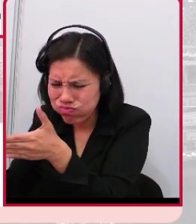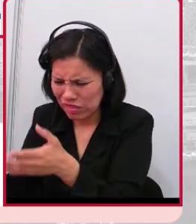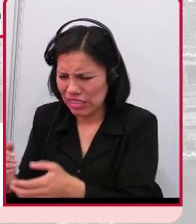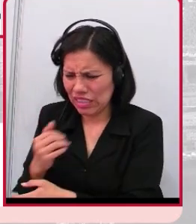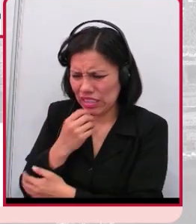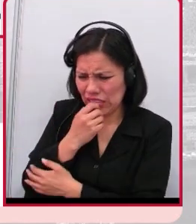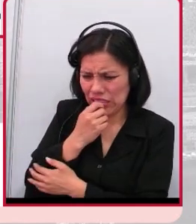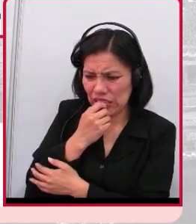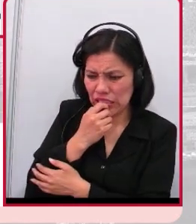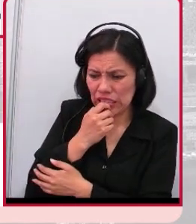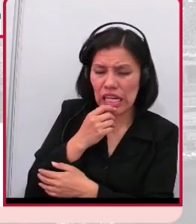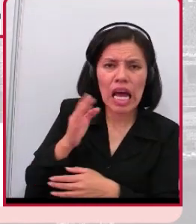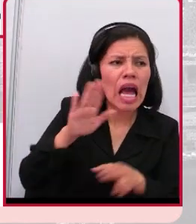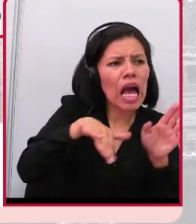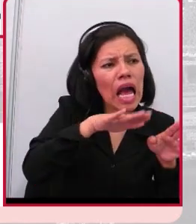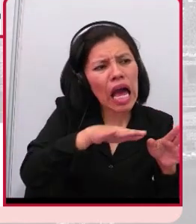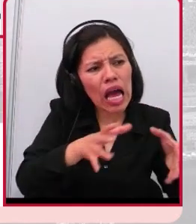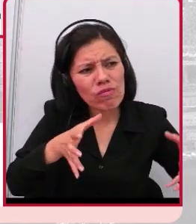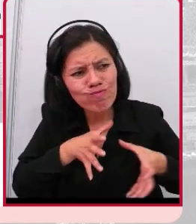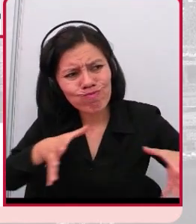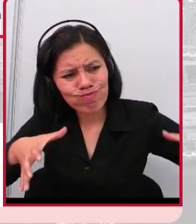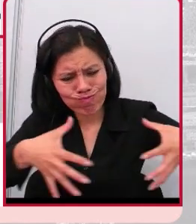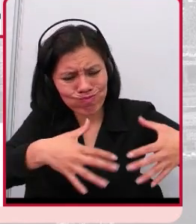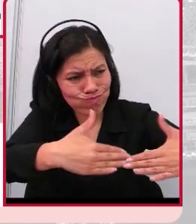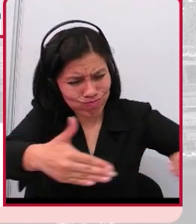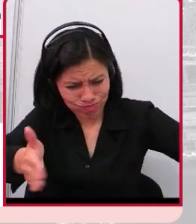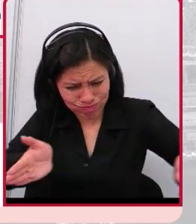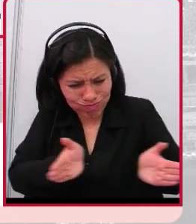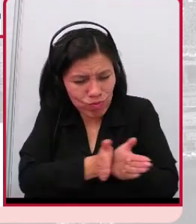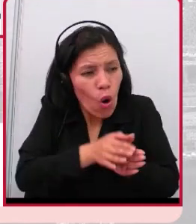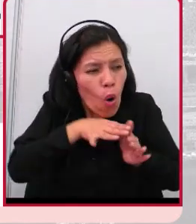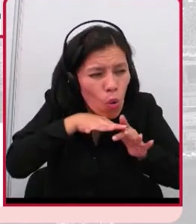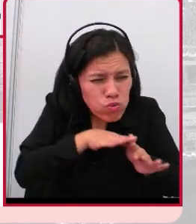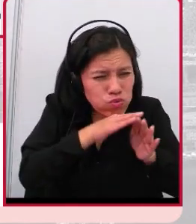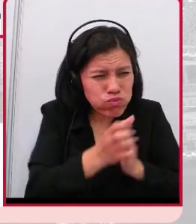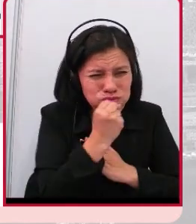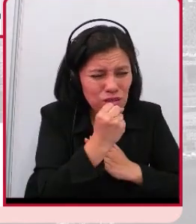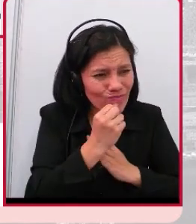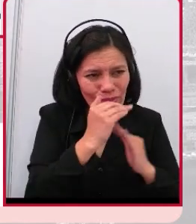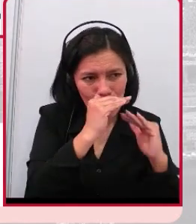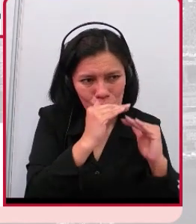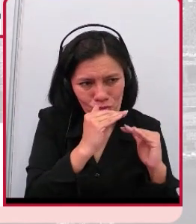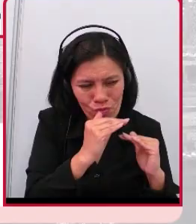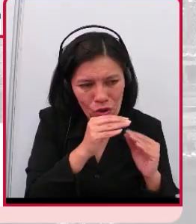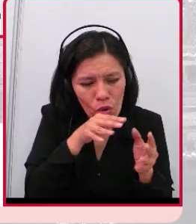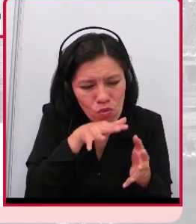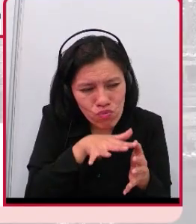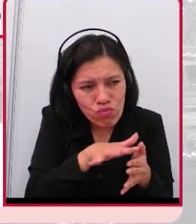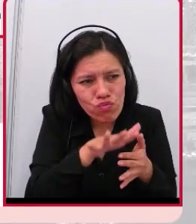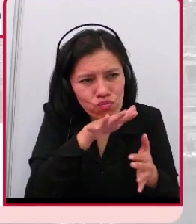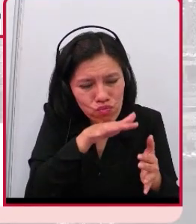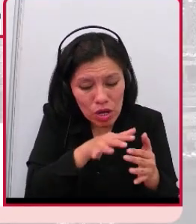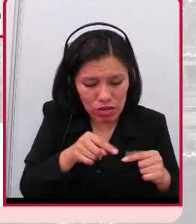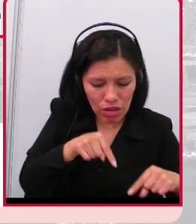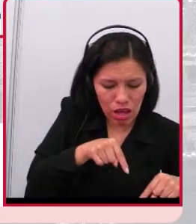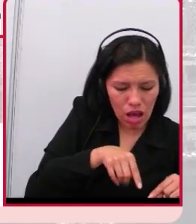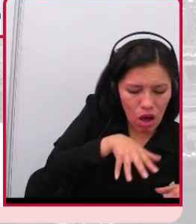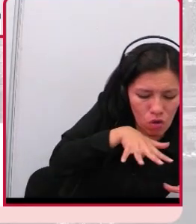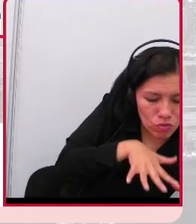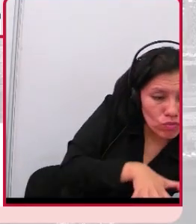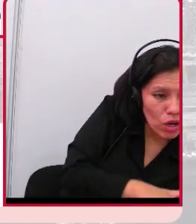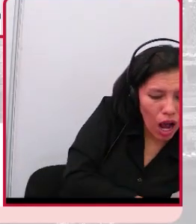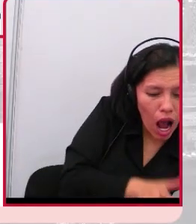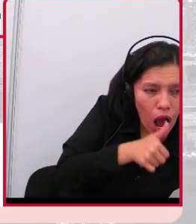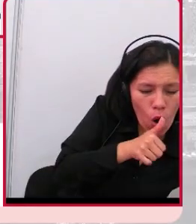poco la intensidad para tratar de afinar el grado del concentrado. Pero esto trae consigo de que se genera una carga circulante aguas abajo.